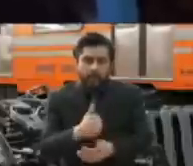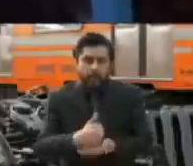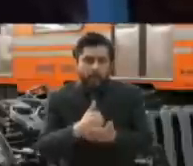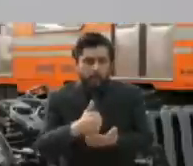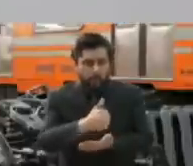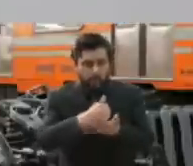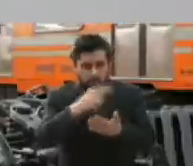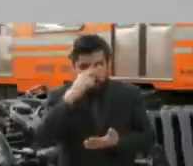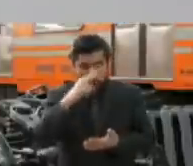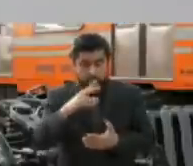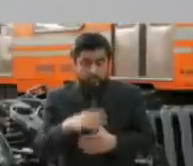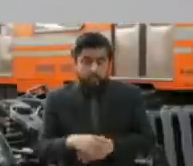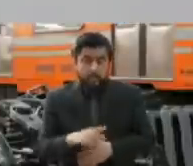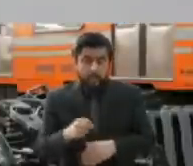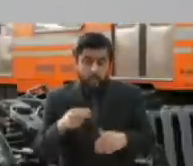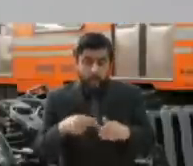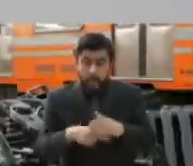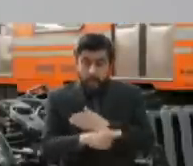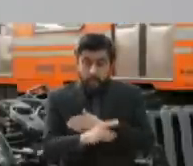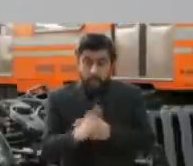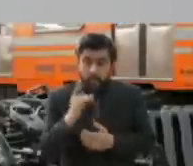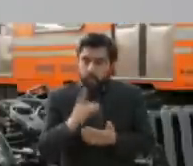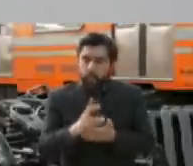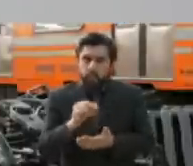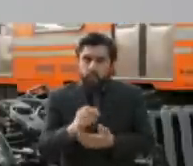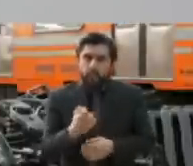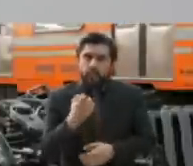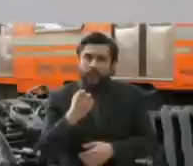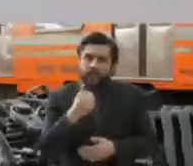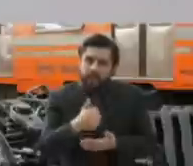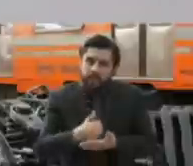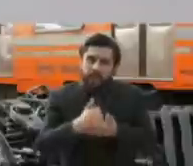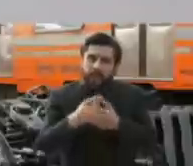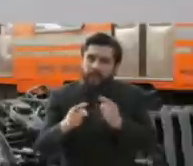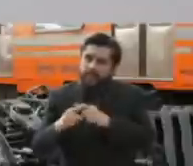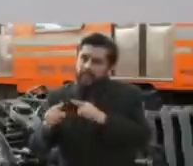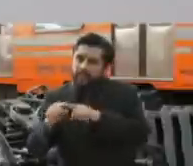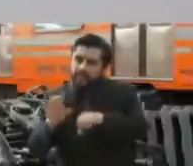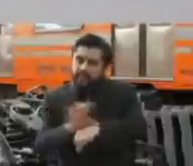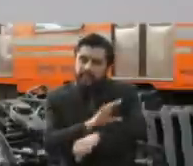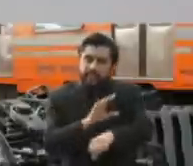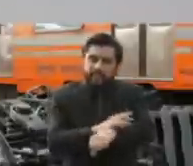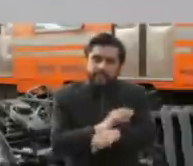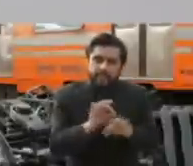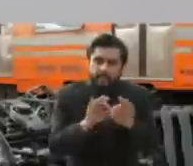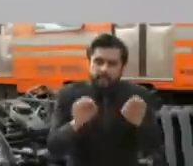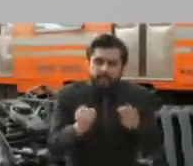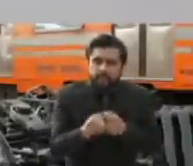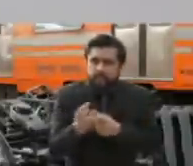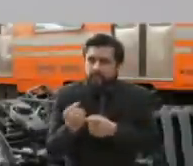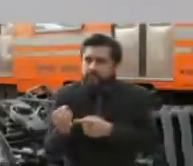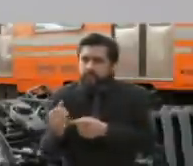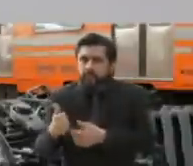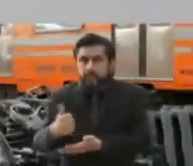de la Ciudad de México. Entonces, ¿qué implica esto? Líneas de transmisión de